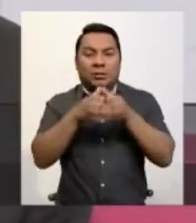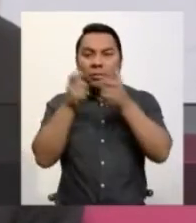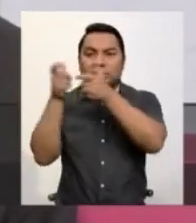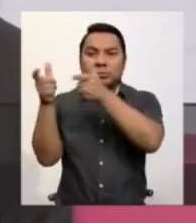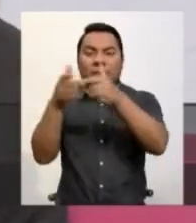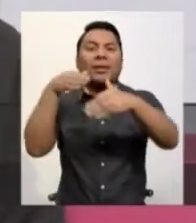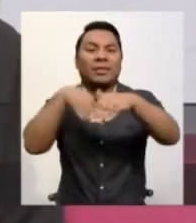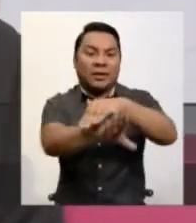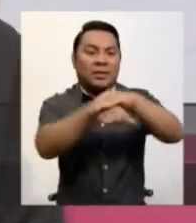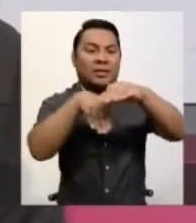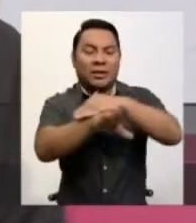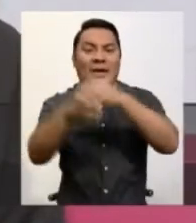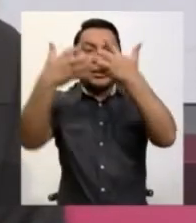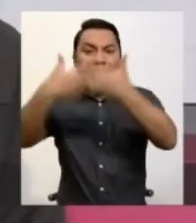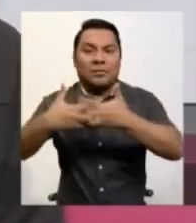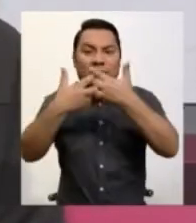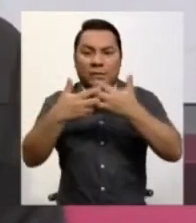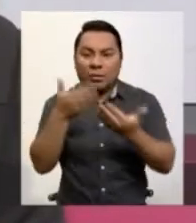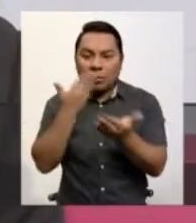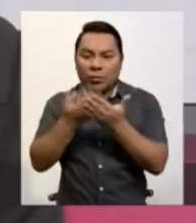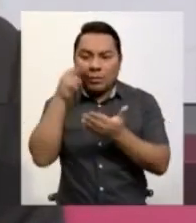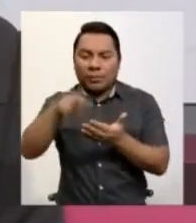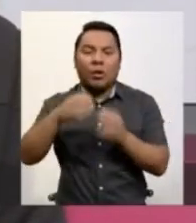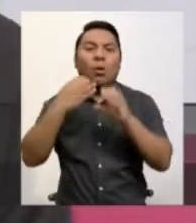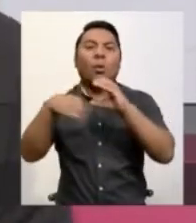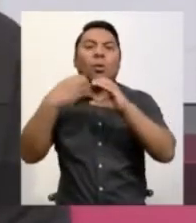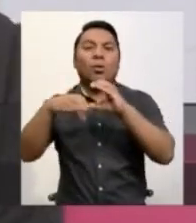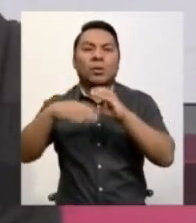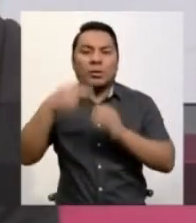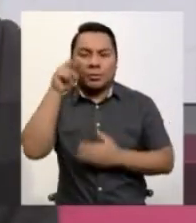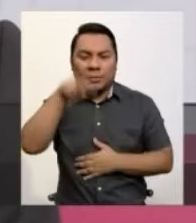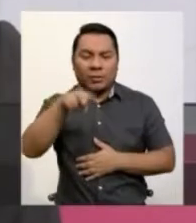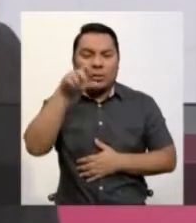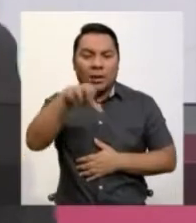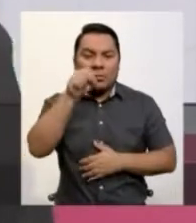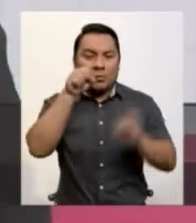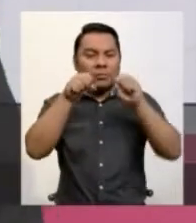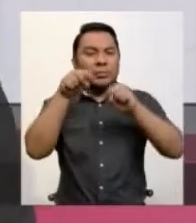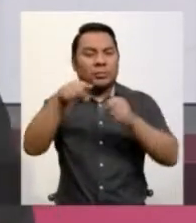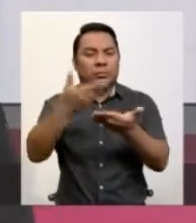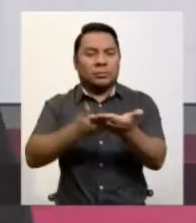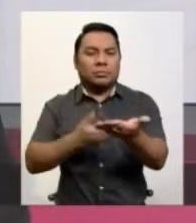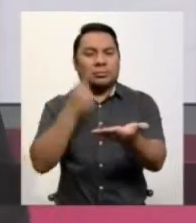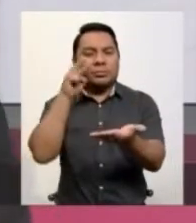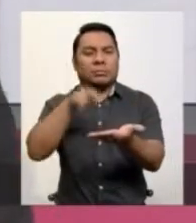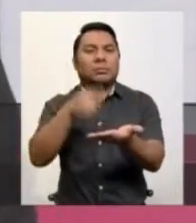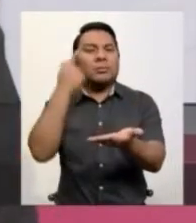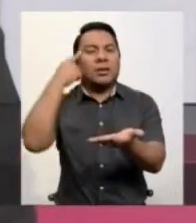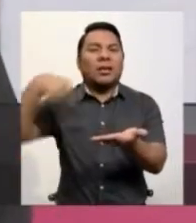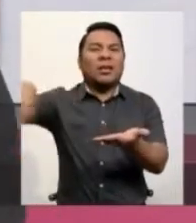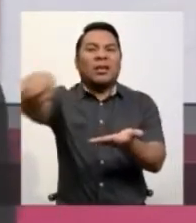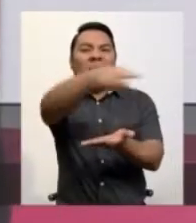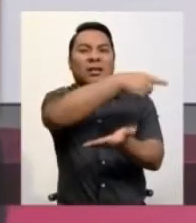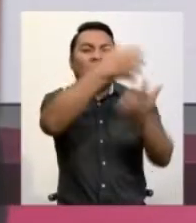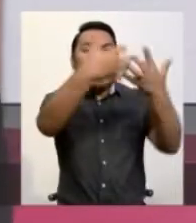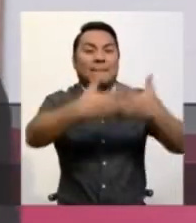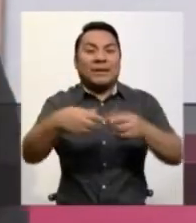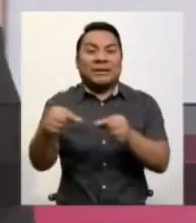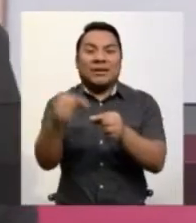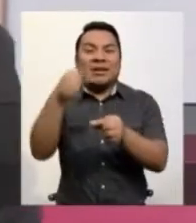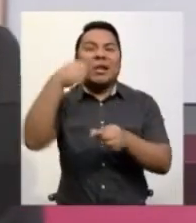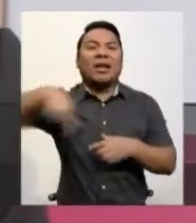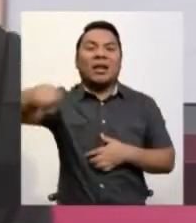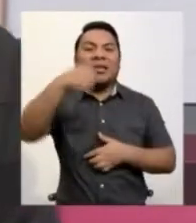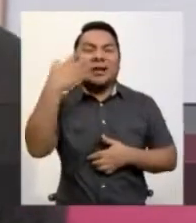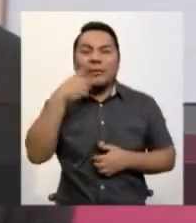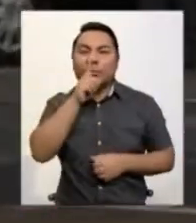de las empresas y ha encontrado correos electrónicos que, por decirlo así, le llaman la atención, que podrían ser indicios de concertación. Y estos han